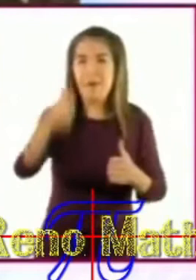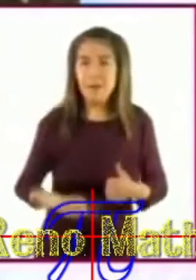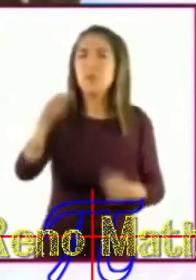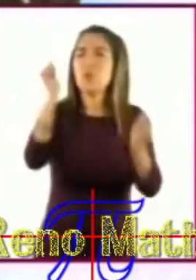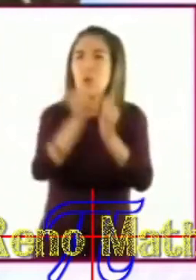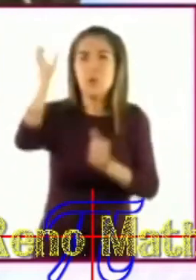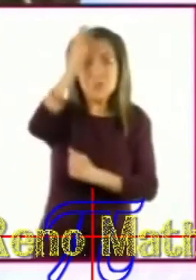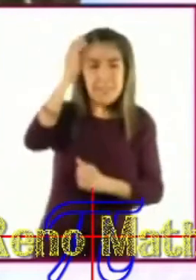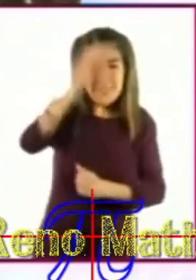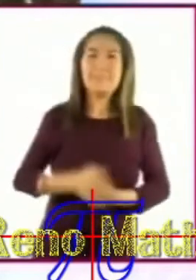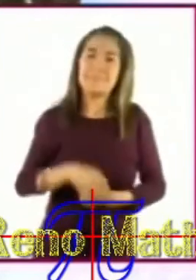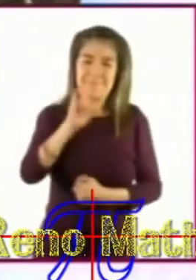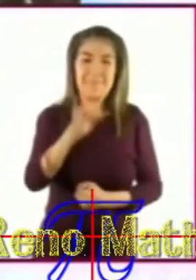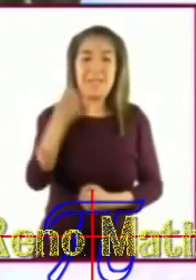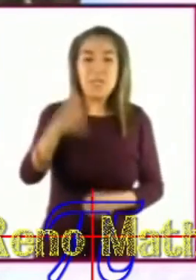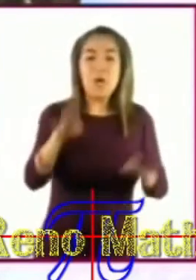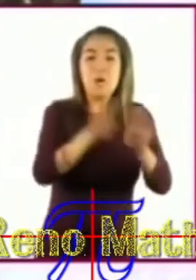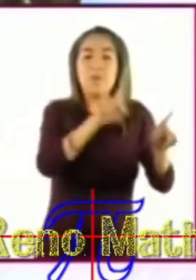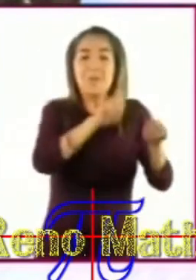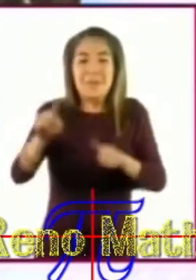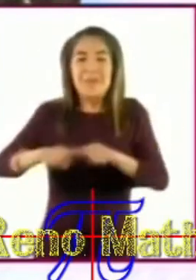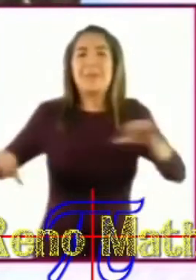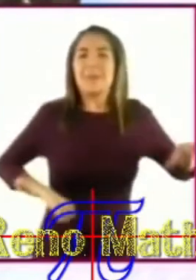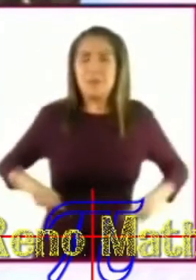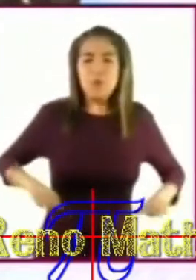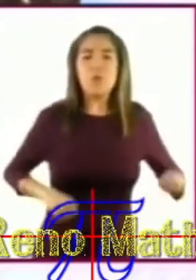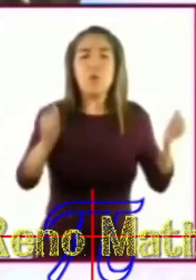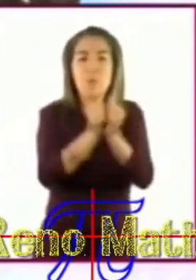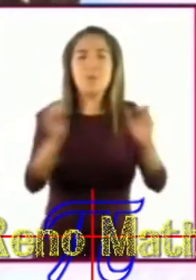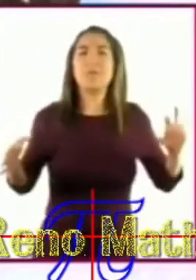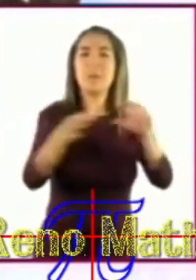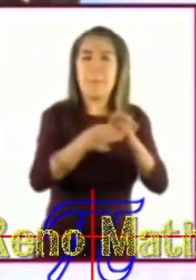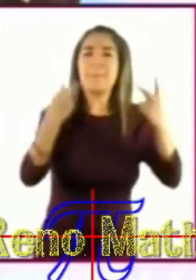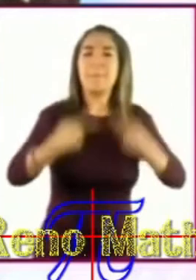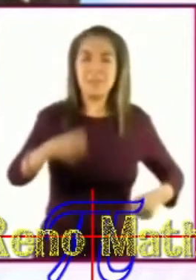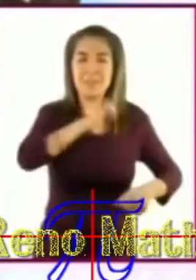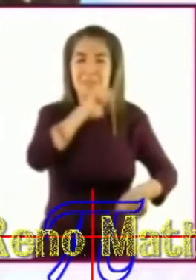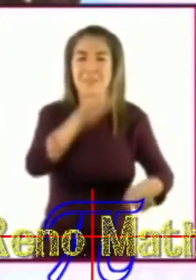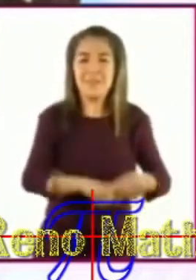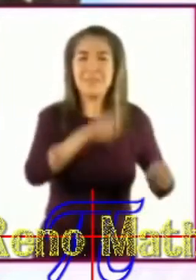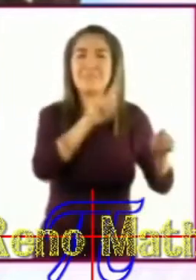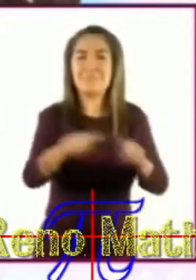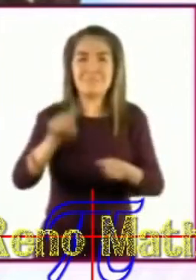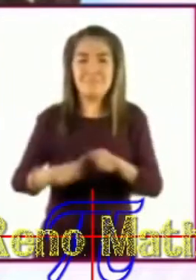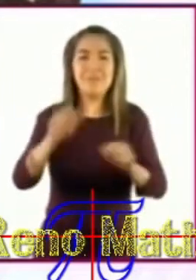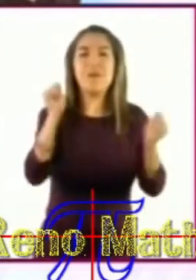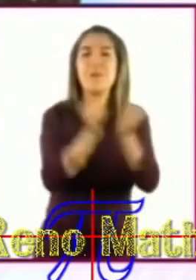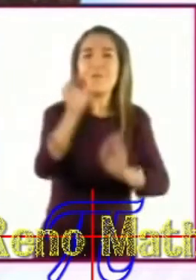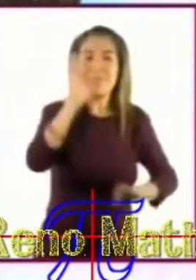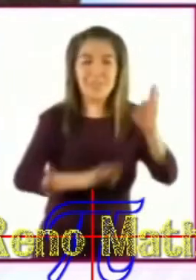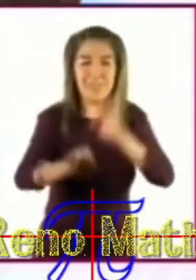ciencias. Así es. Cada espectáculo lo realizamos en colaboración con especialistas de diferentes disciplinas como la física,